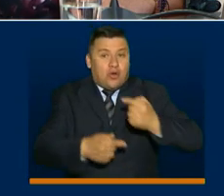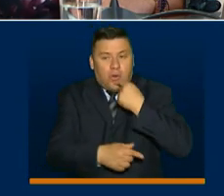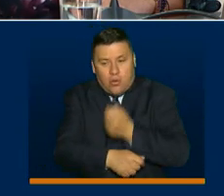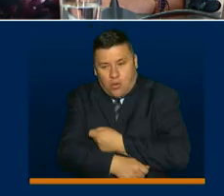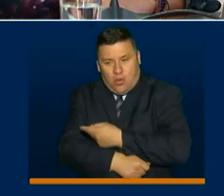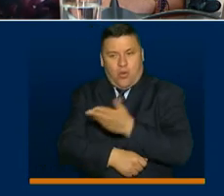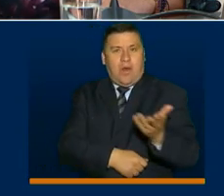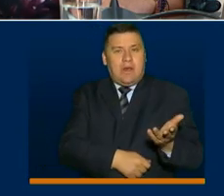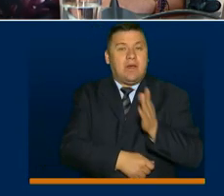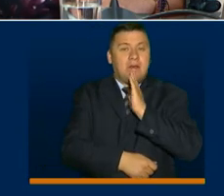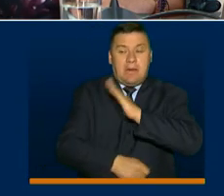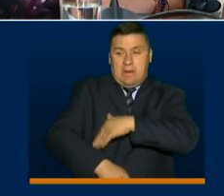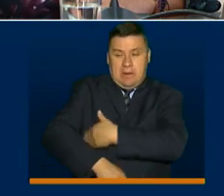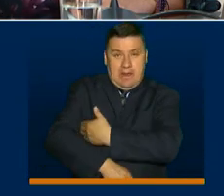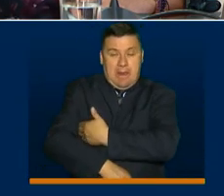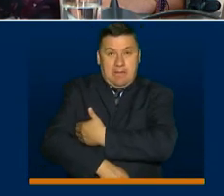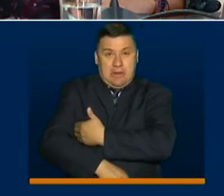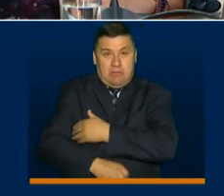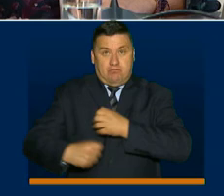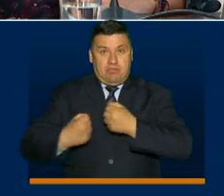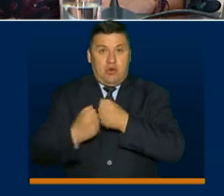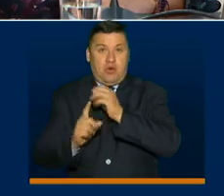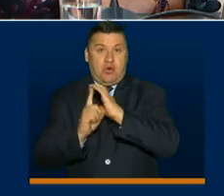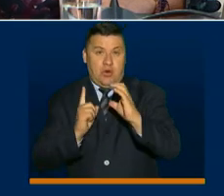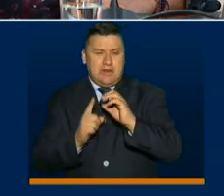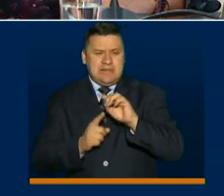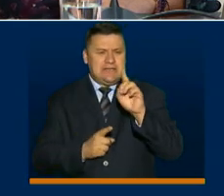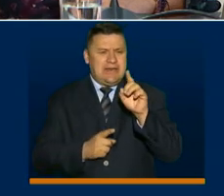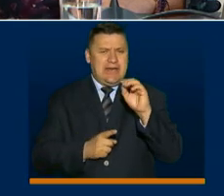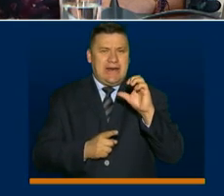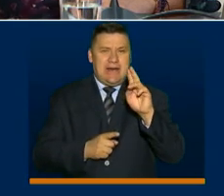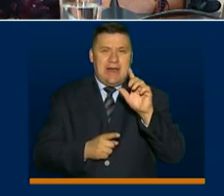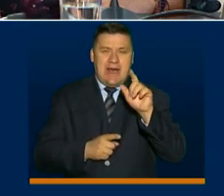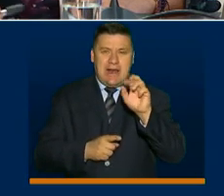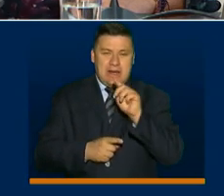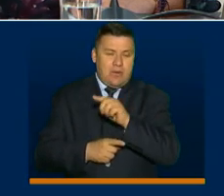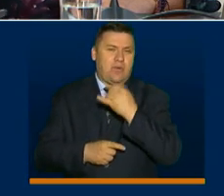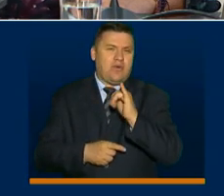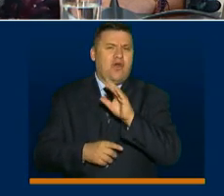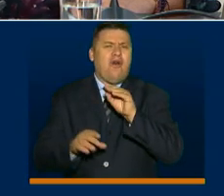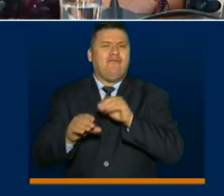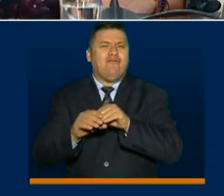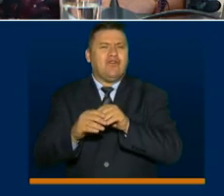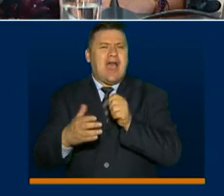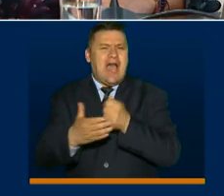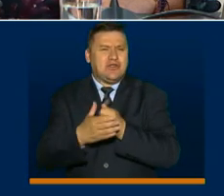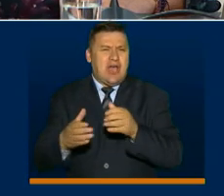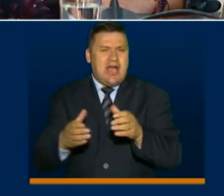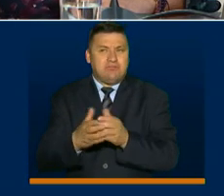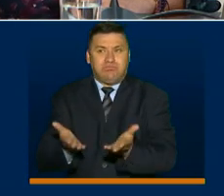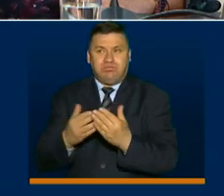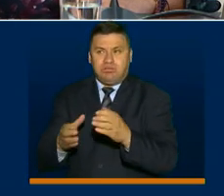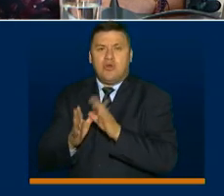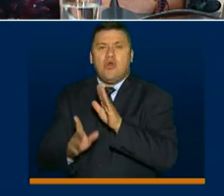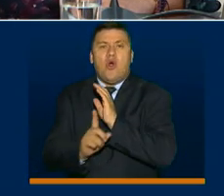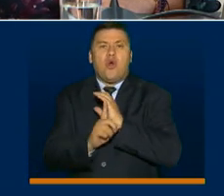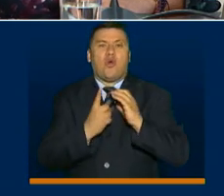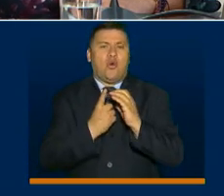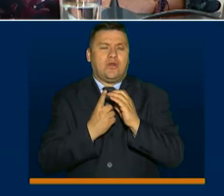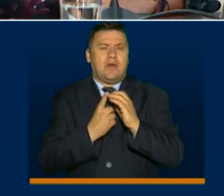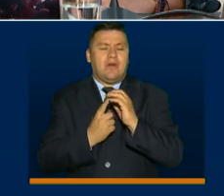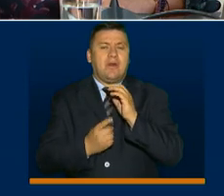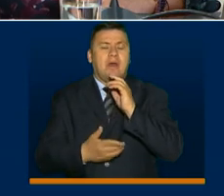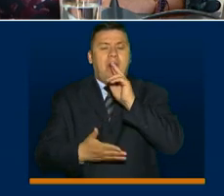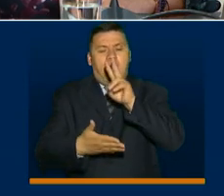y creado con el Ministerio de Cultura, con CERLALC, con todos los fondos asociados a la promoción de la cultura,